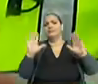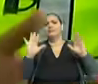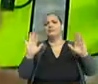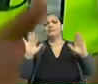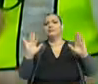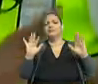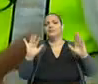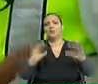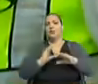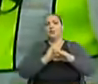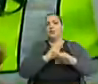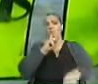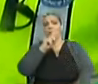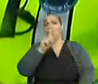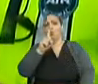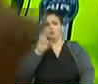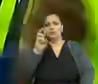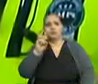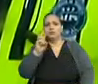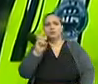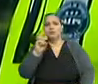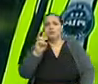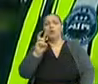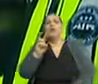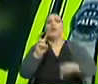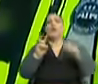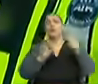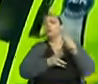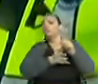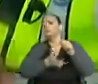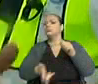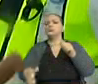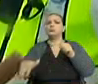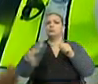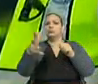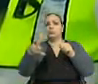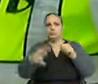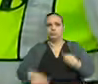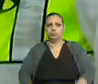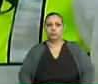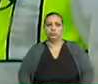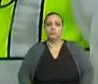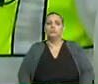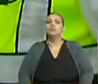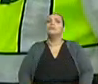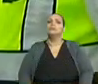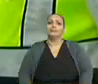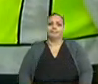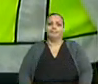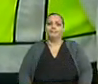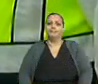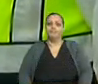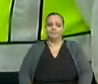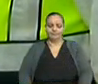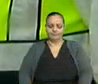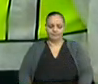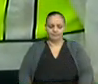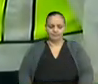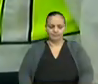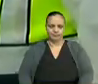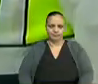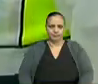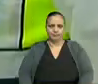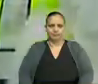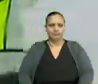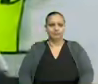que ser precisamente la 116. La 116 tiene otro recorrido. Ellos tienen otra ruta. Ellos ya están considerados en otra